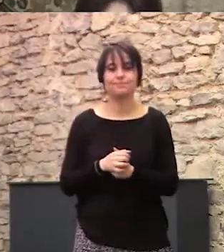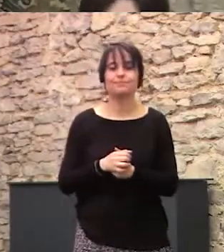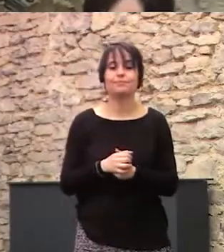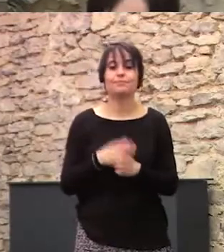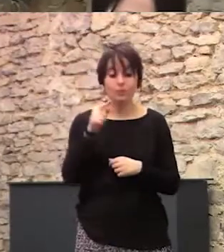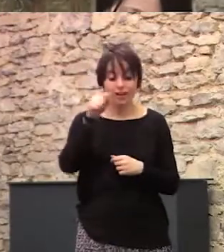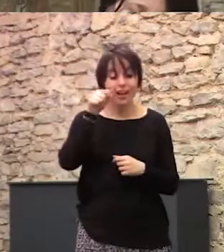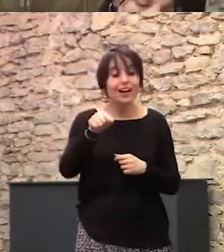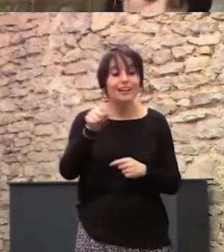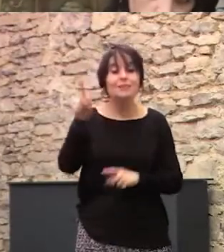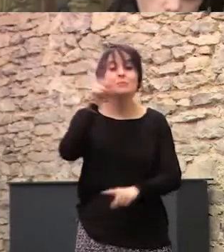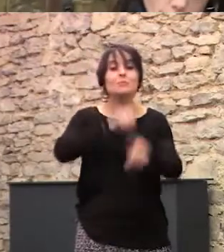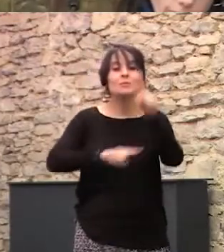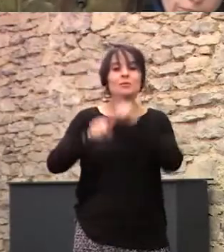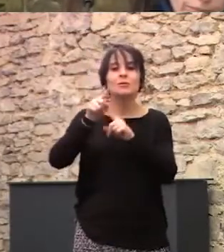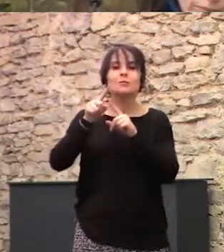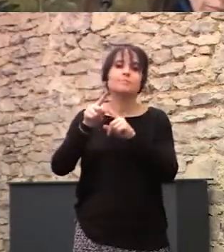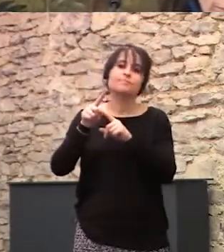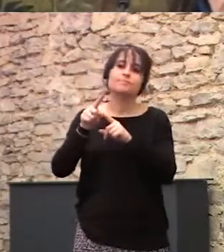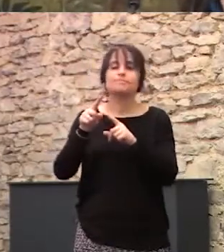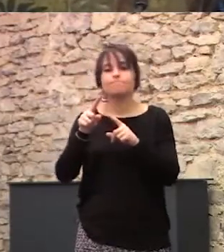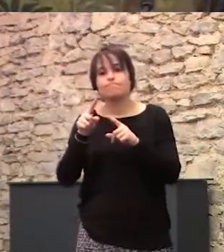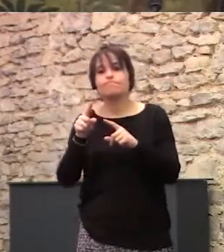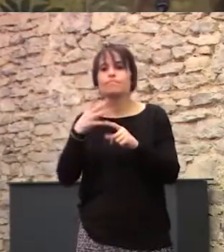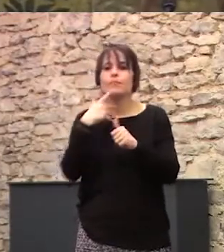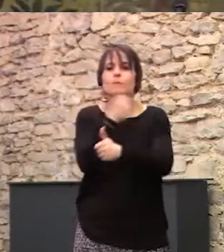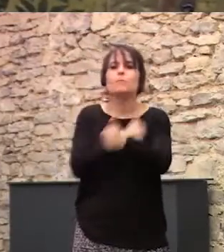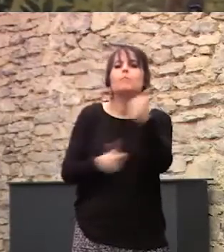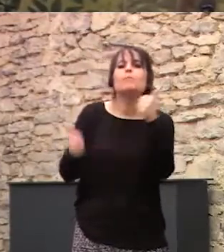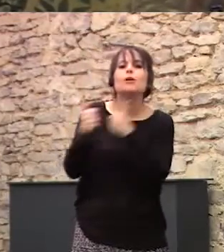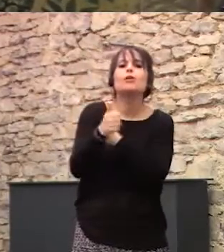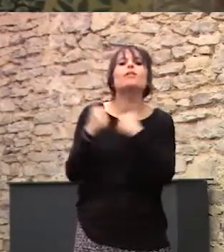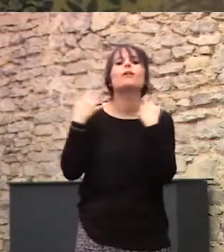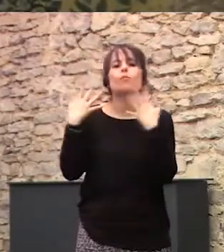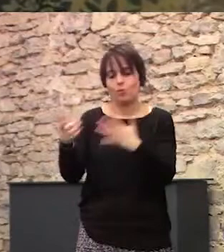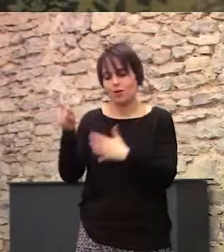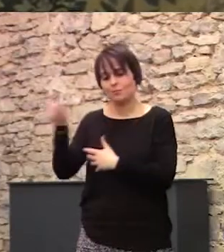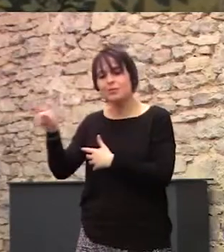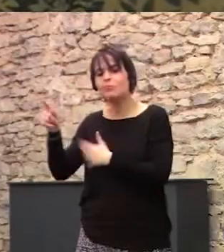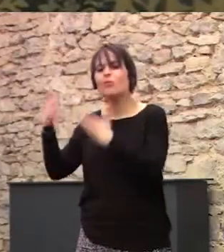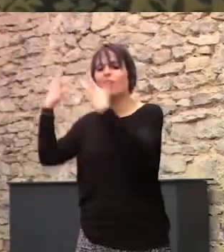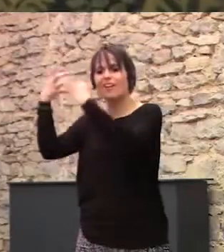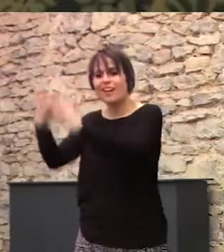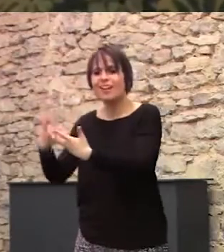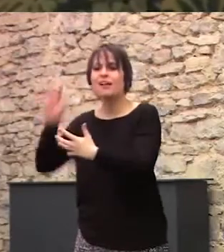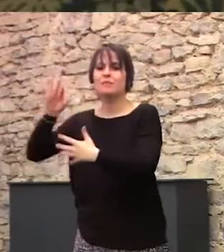ahí sus cuestiones prioritarias en esos ámbitos.